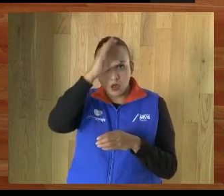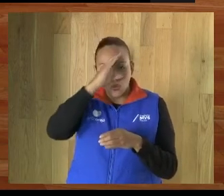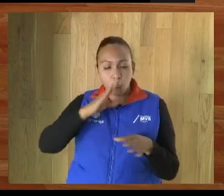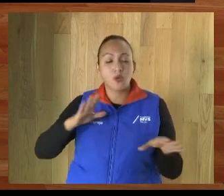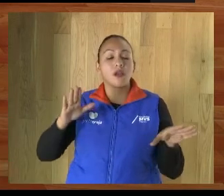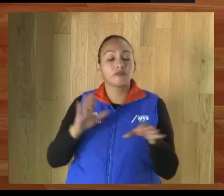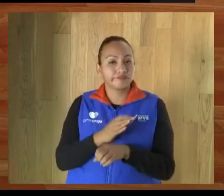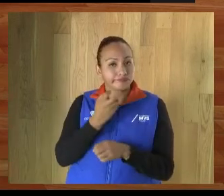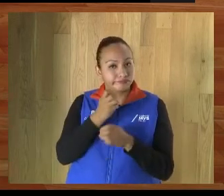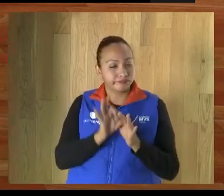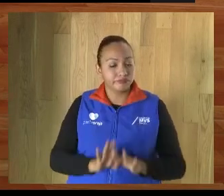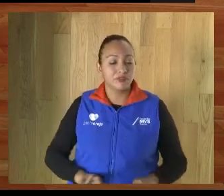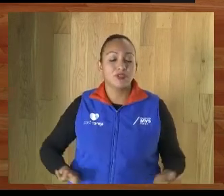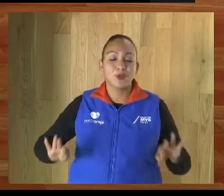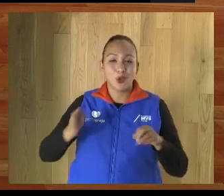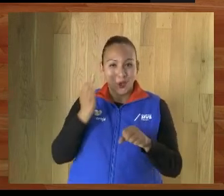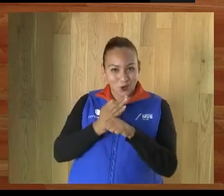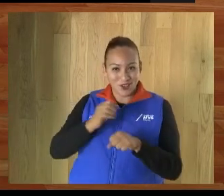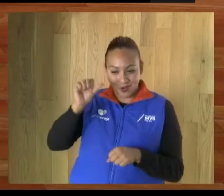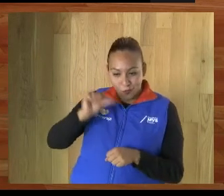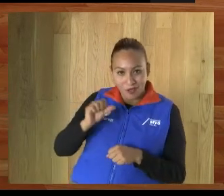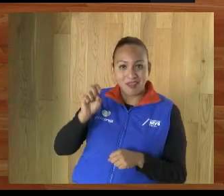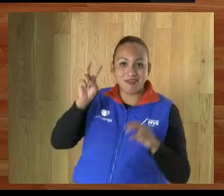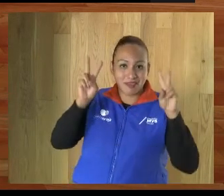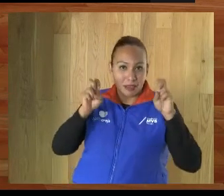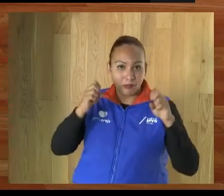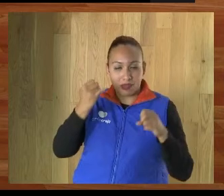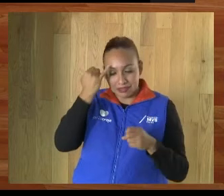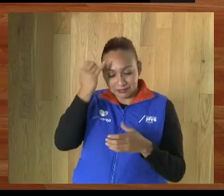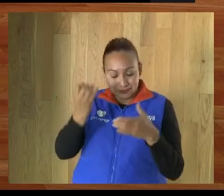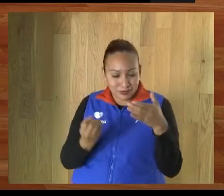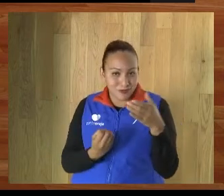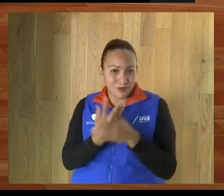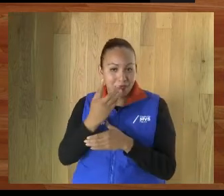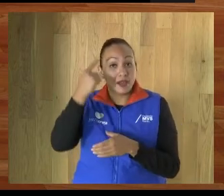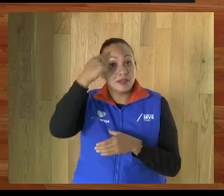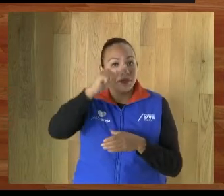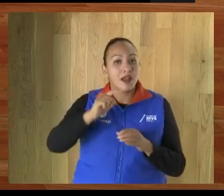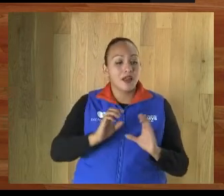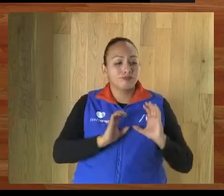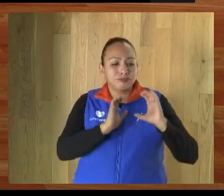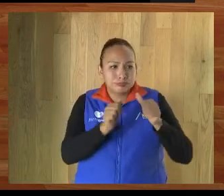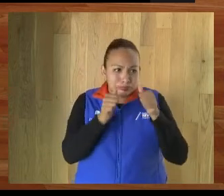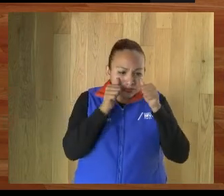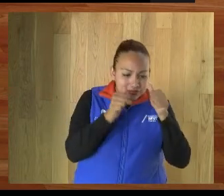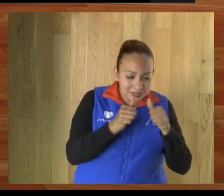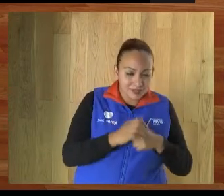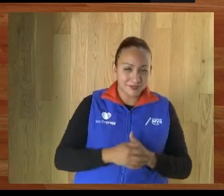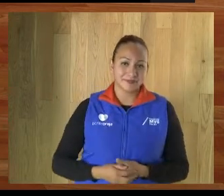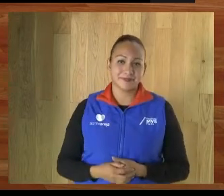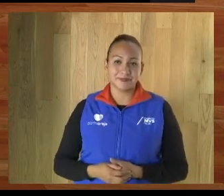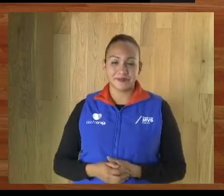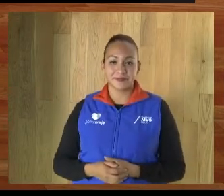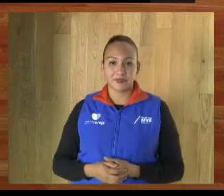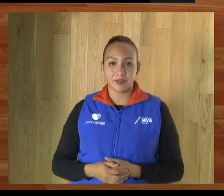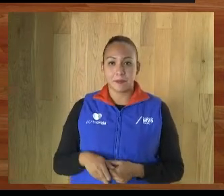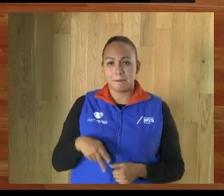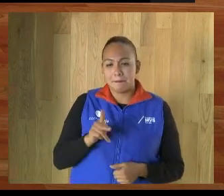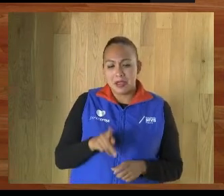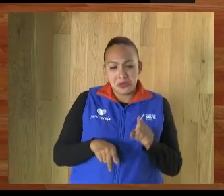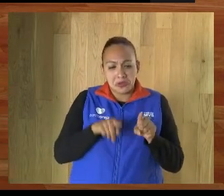como vemos es uno de los lemas de las ideas de este congreso, ¿no? De este encuentro. Y independientemente de